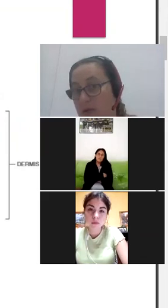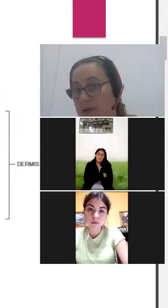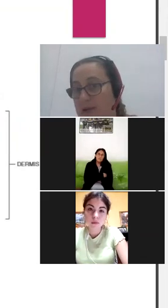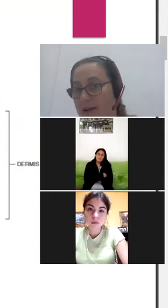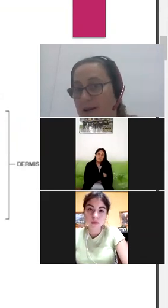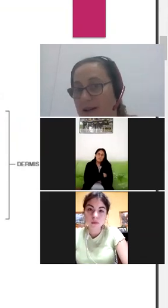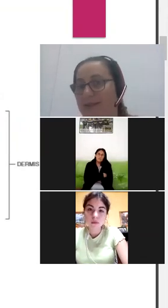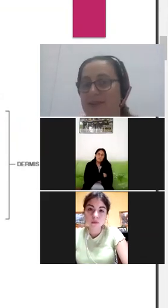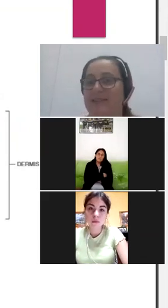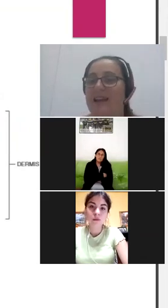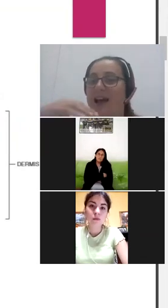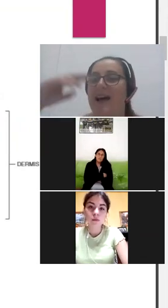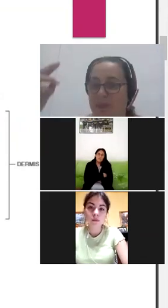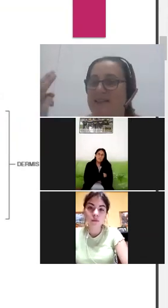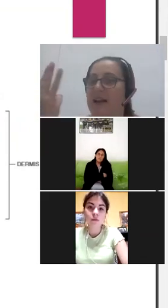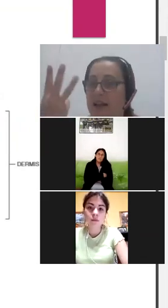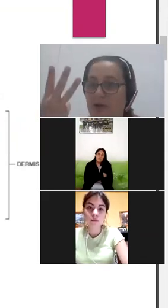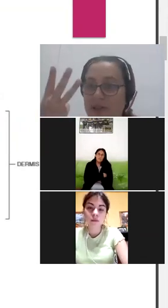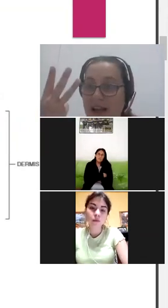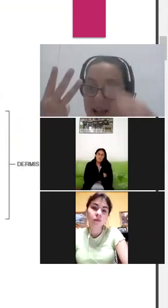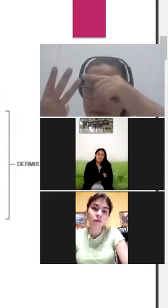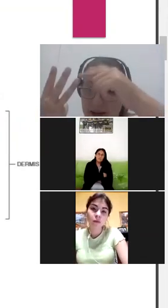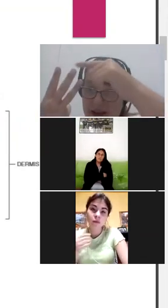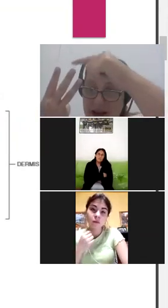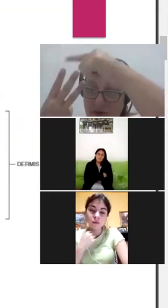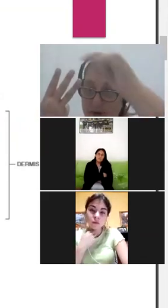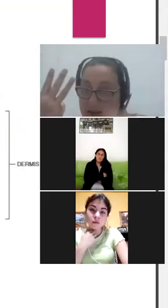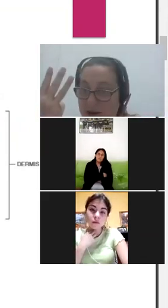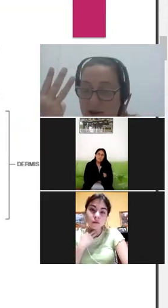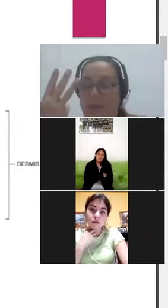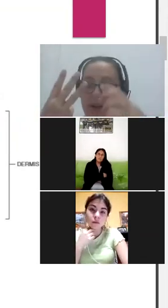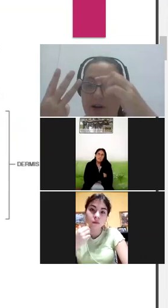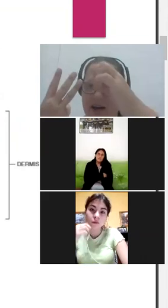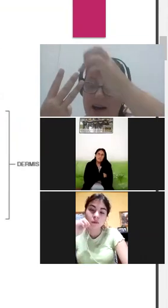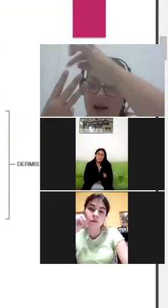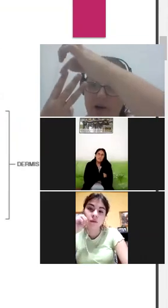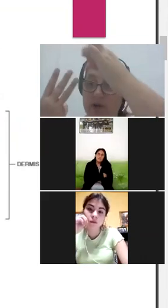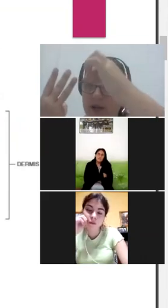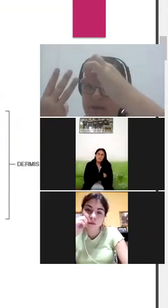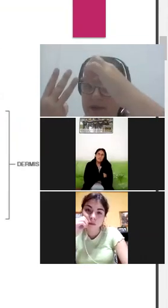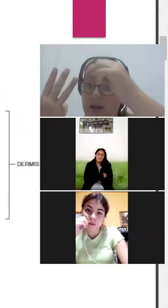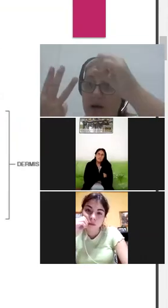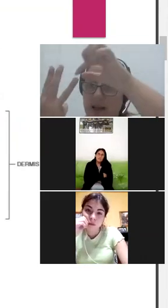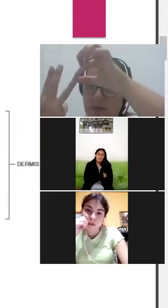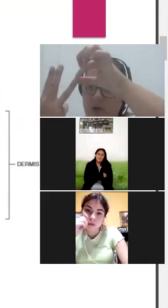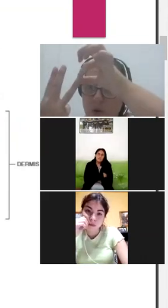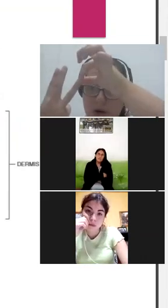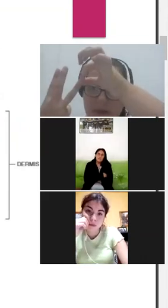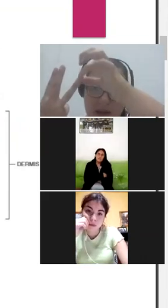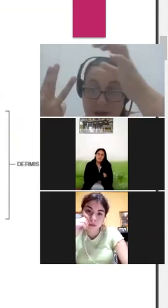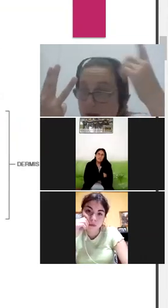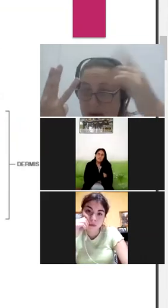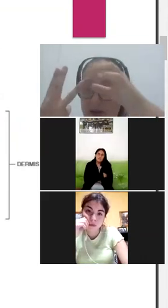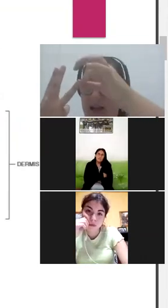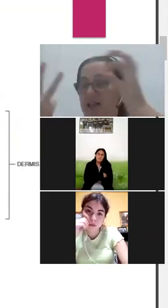una menstruación. Entonces, a pesar de que son 3 capas en el endometrio, en el útero, tenemos